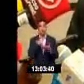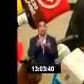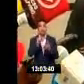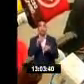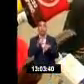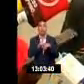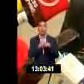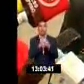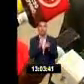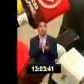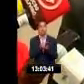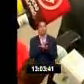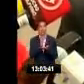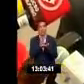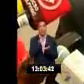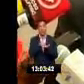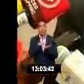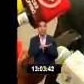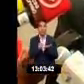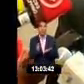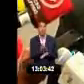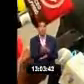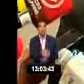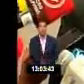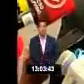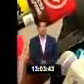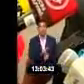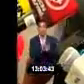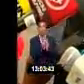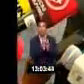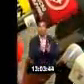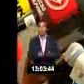Asamblea Nacional, permitir que la Comisión sesione. Viene una reforma